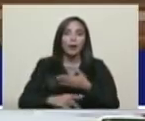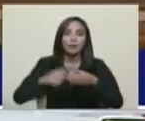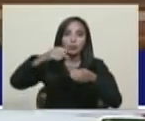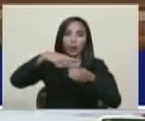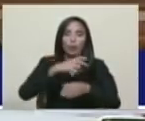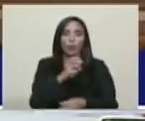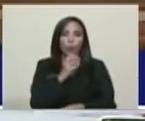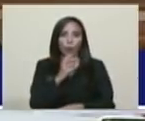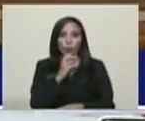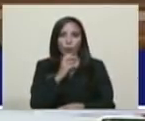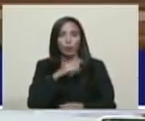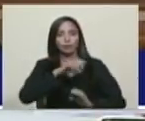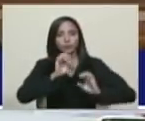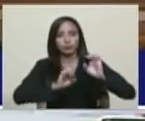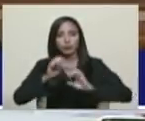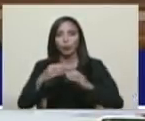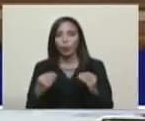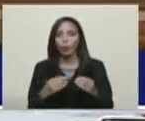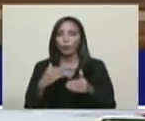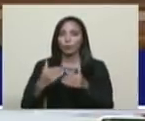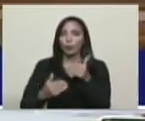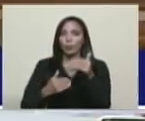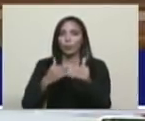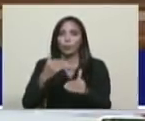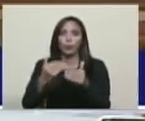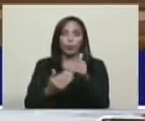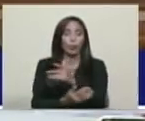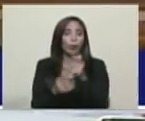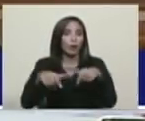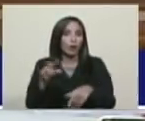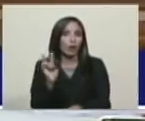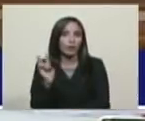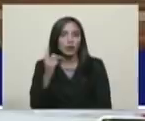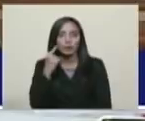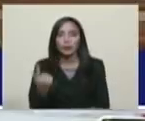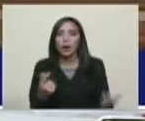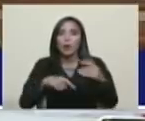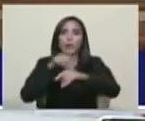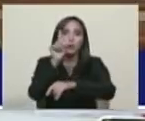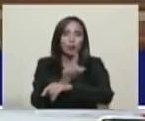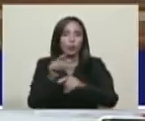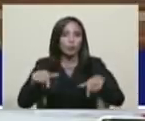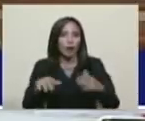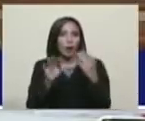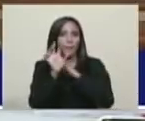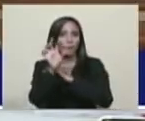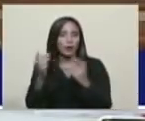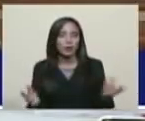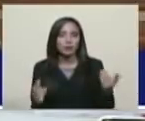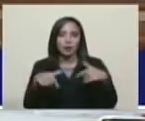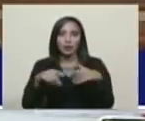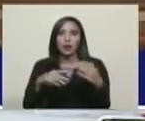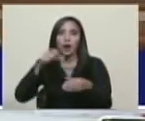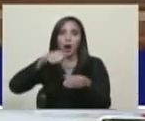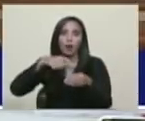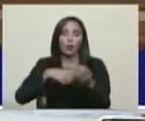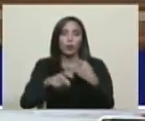ido también avanzando. Solo Venezuela tiene un plan de ahorro en oro. Solo Venezuela,